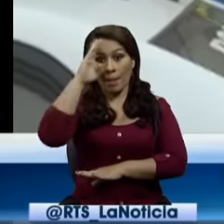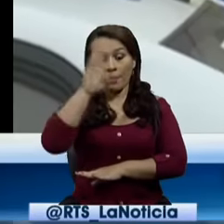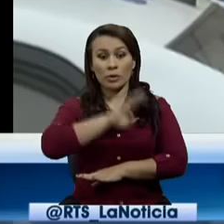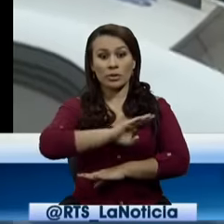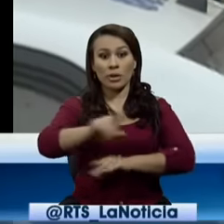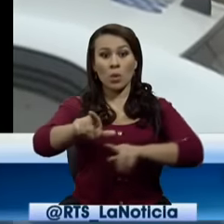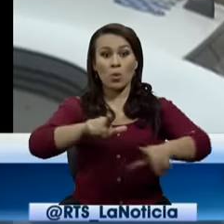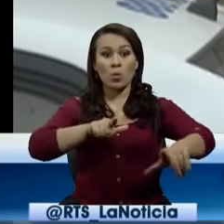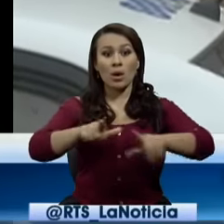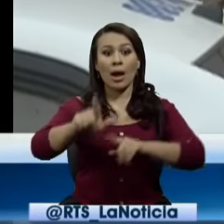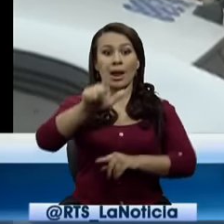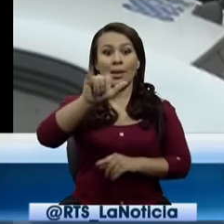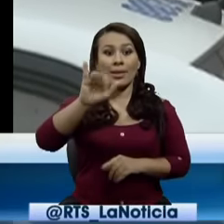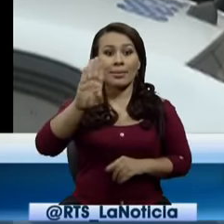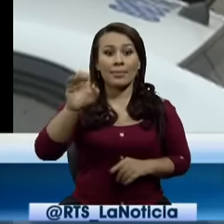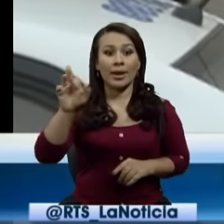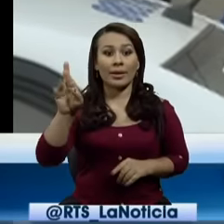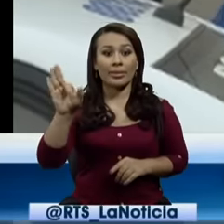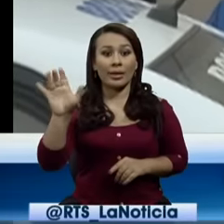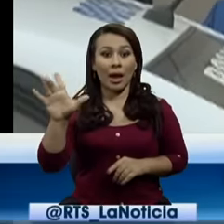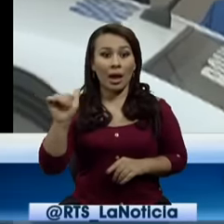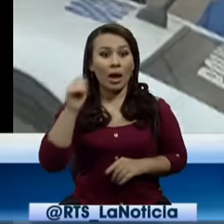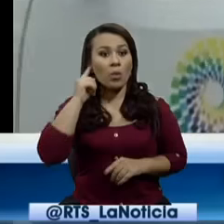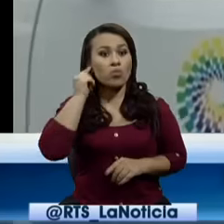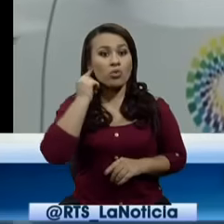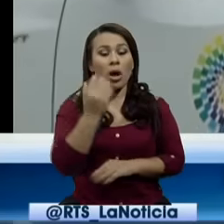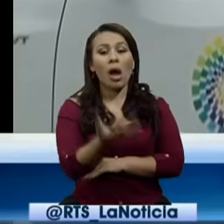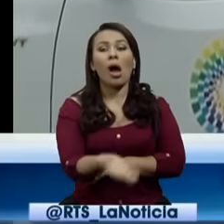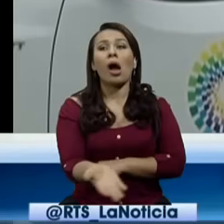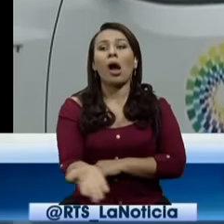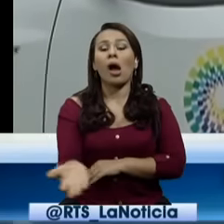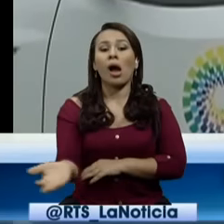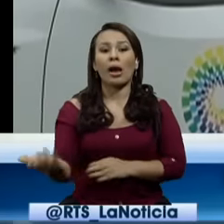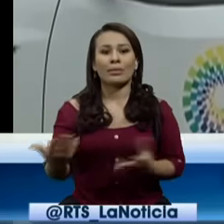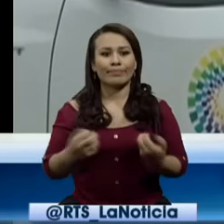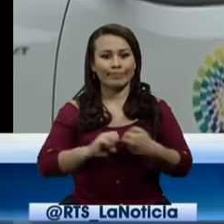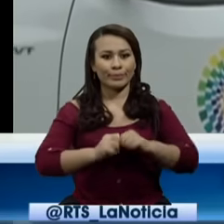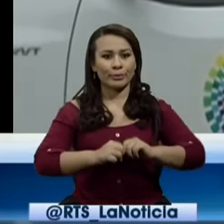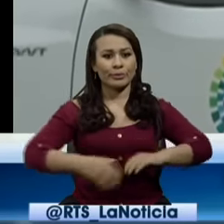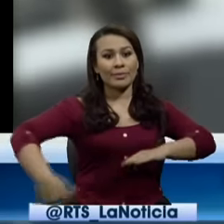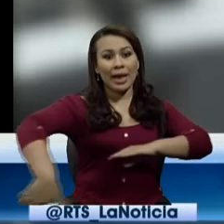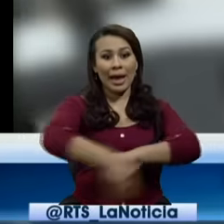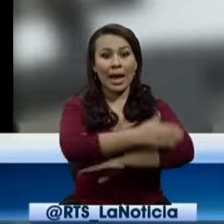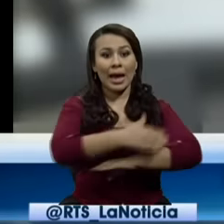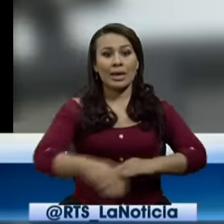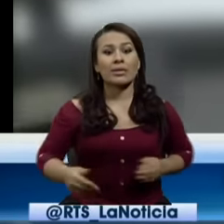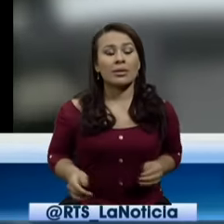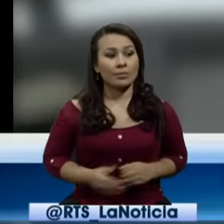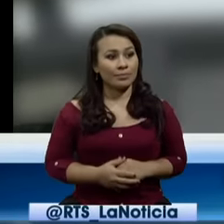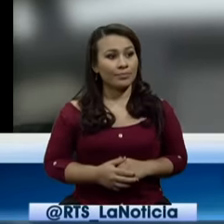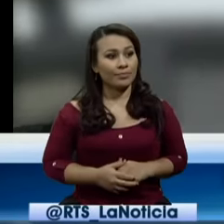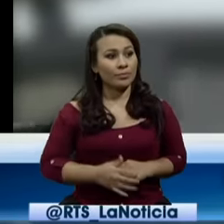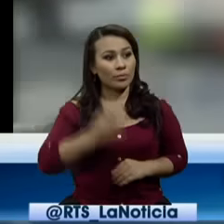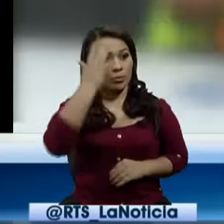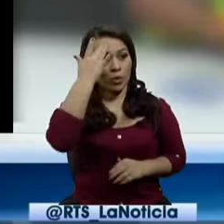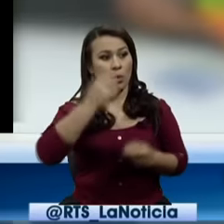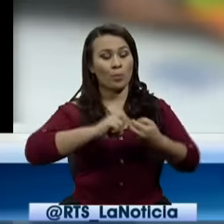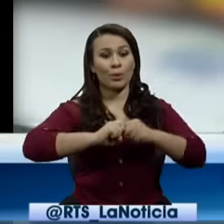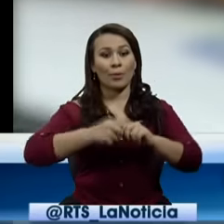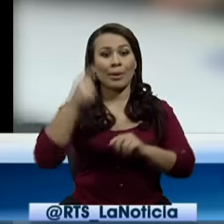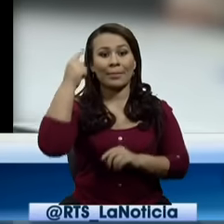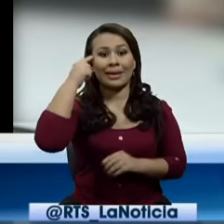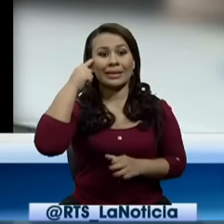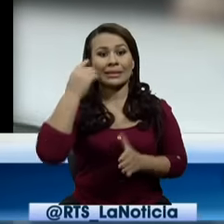Cantón la libertad rescató a una mujer indigente quien habría estado causando malestar en la ciudadanía debido a los problemas